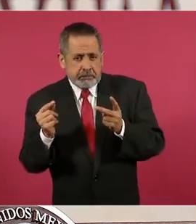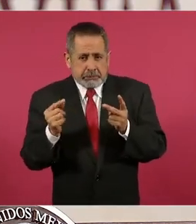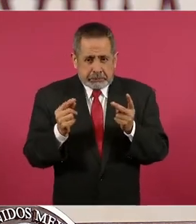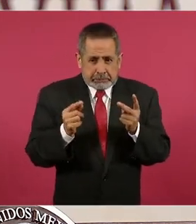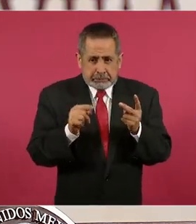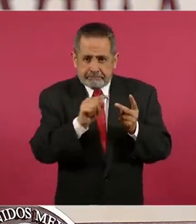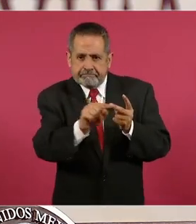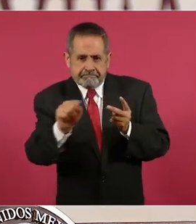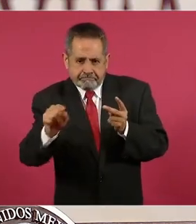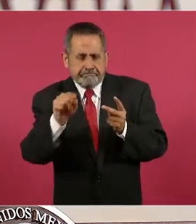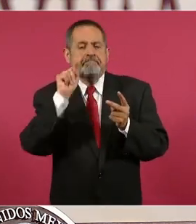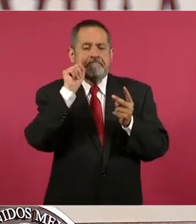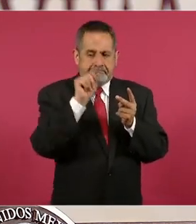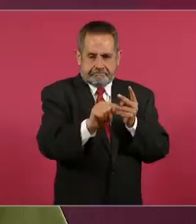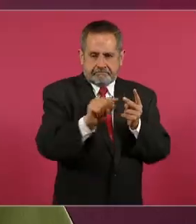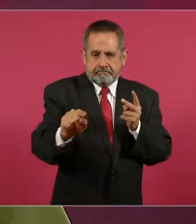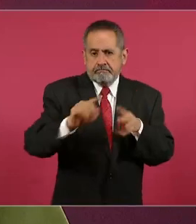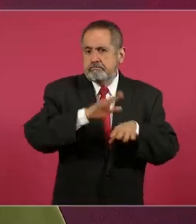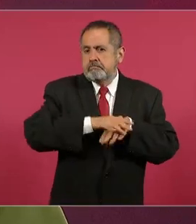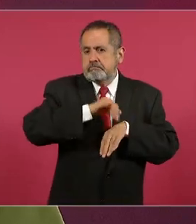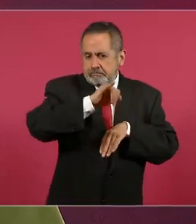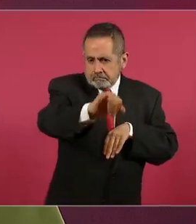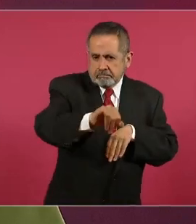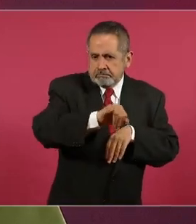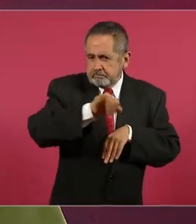donde era necesario llegar, a lo mejor por la lejanía,